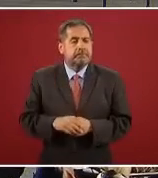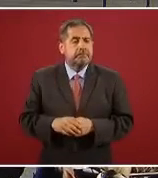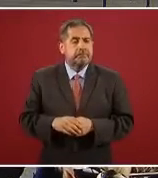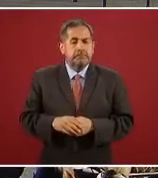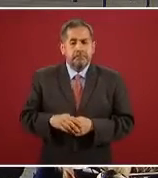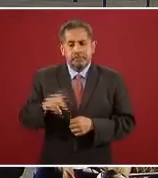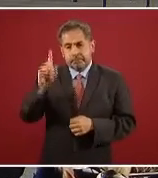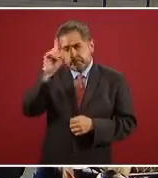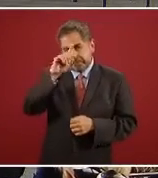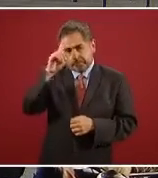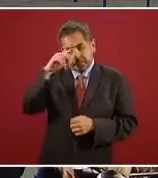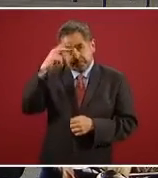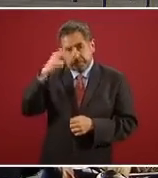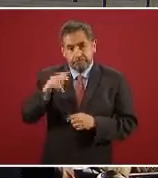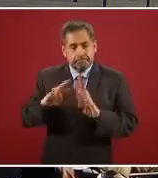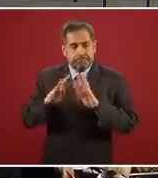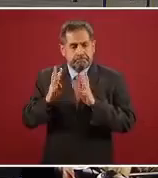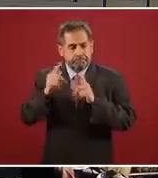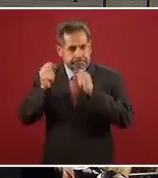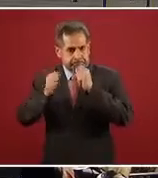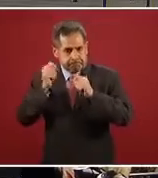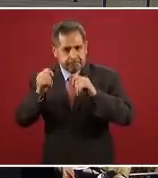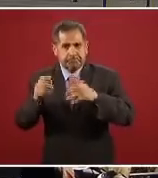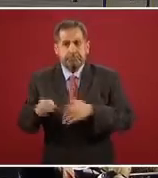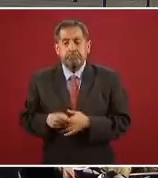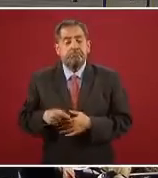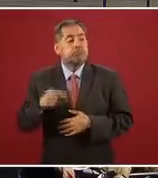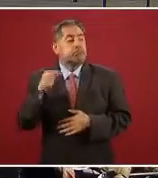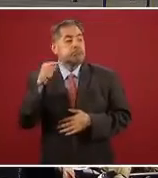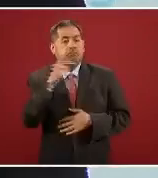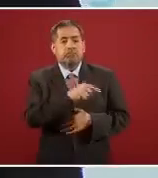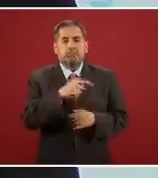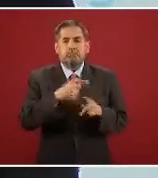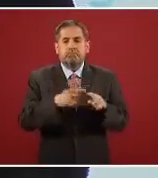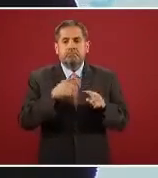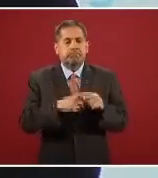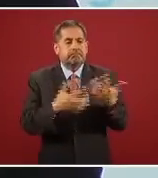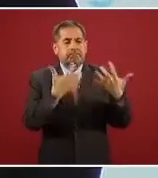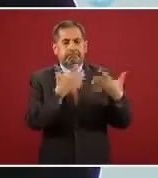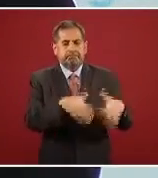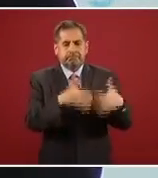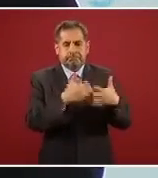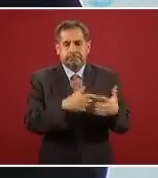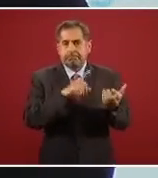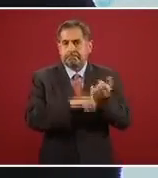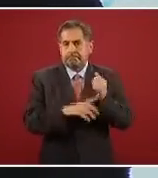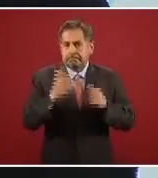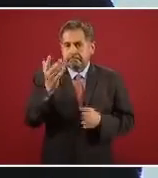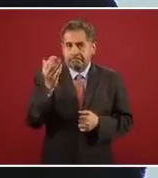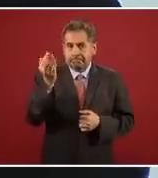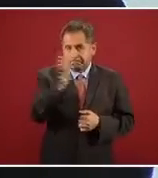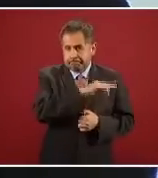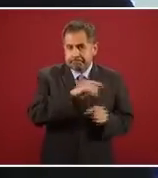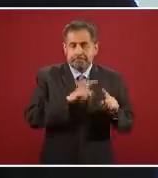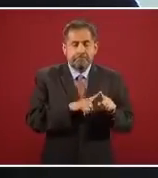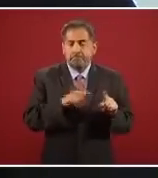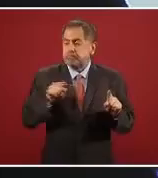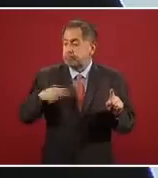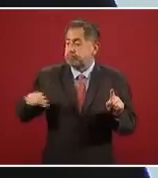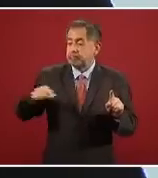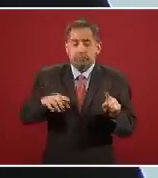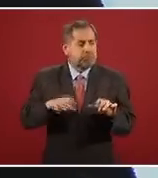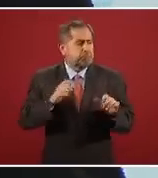se encontró un grupo de empresas que eran contratadas por el Grupo Mexicano el Consejo Mexicano de Promoción